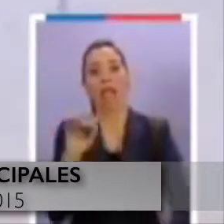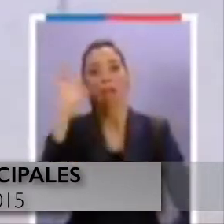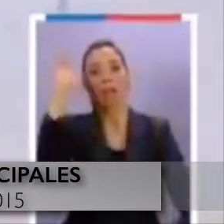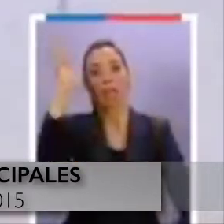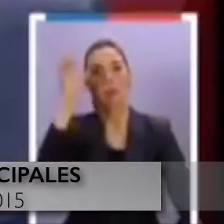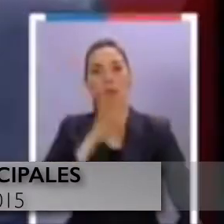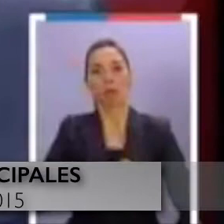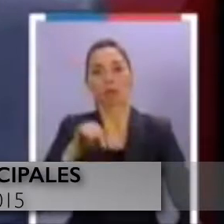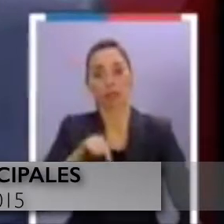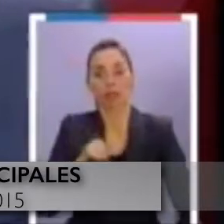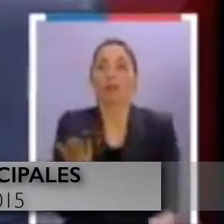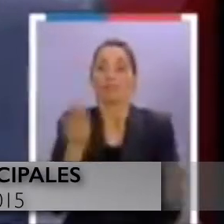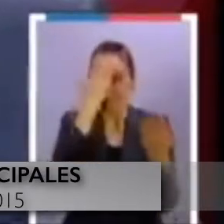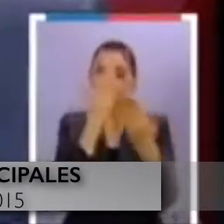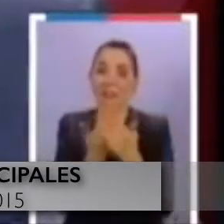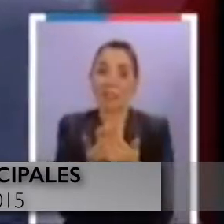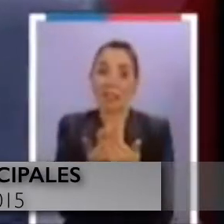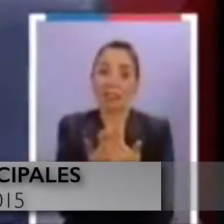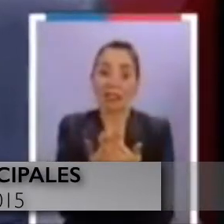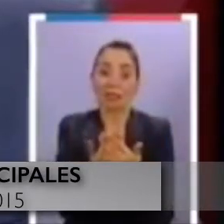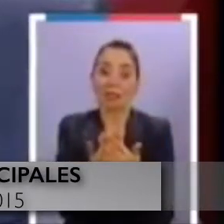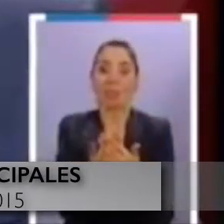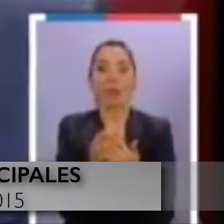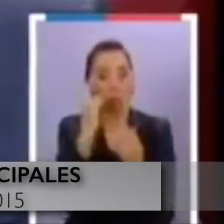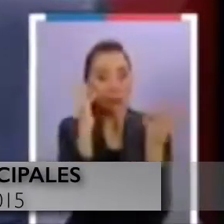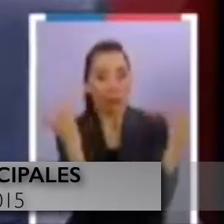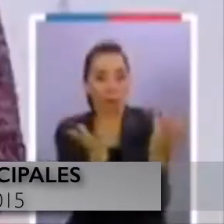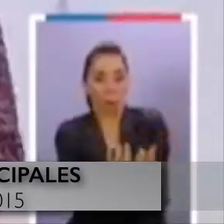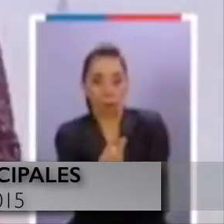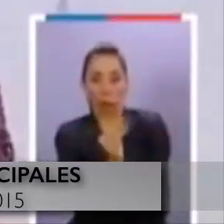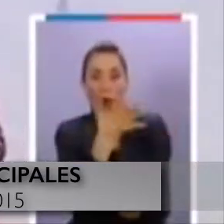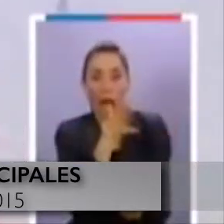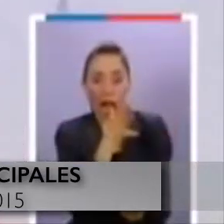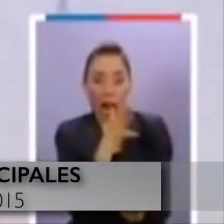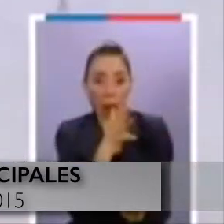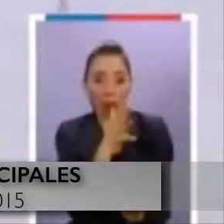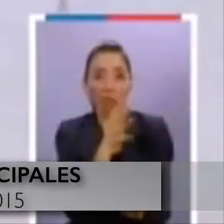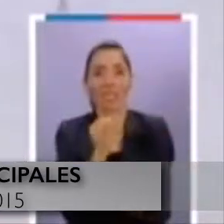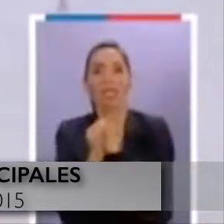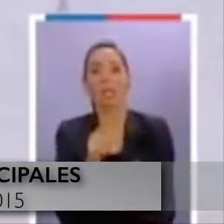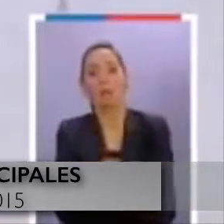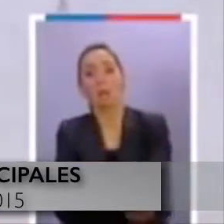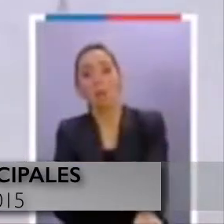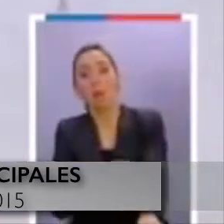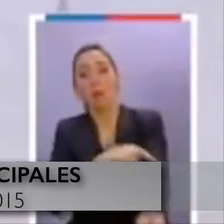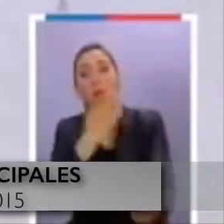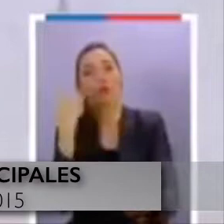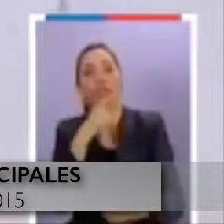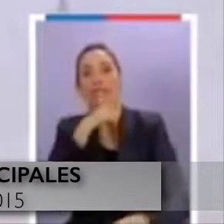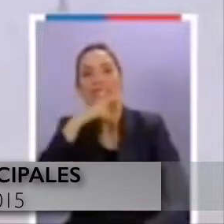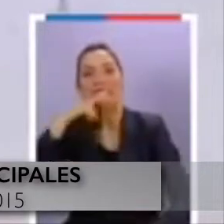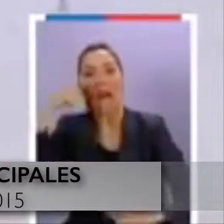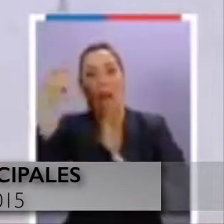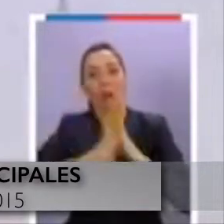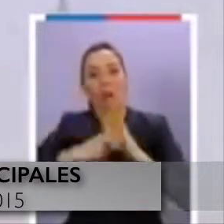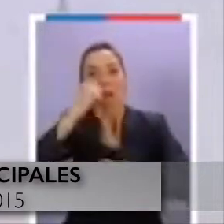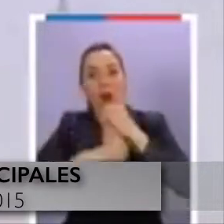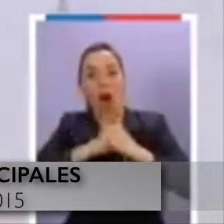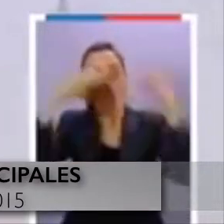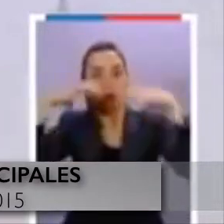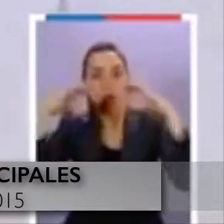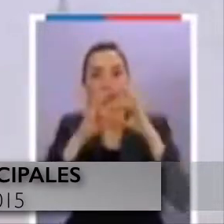hídrica, agravada por la larga sequía que experimentamos, sino también de la sobreexplotación de cuencas y del mal uso de los derechos de